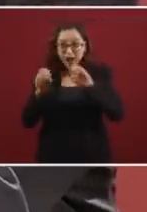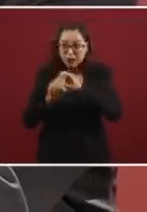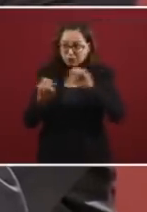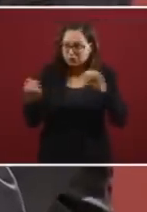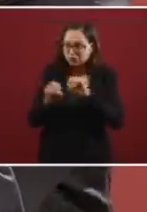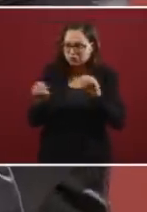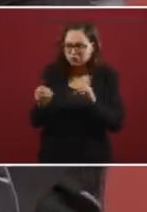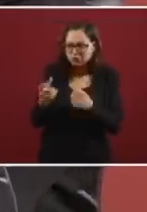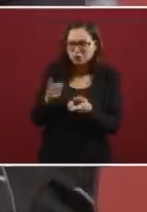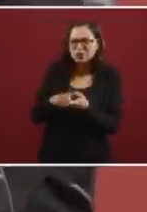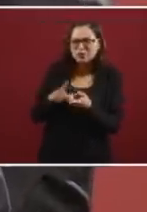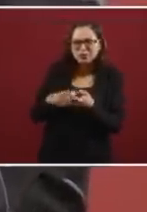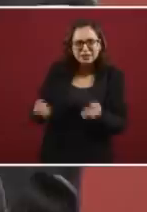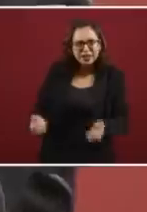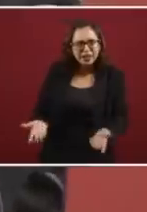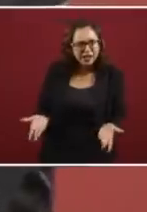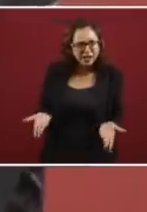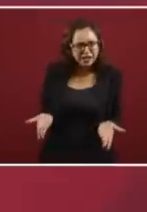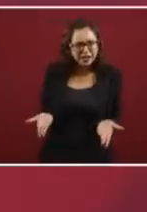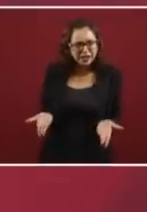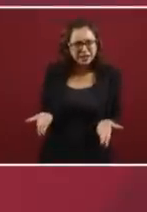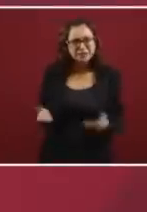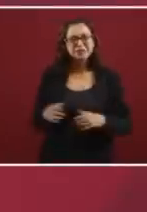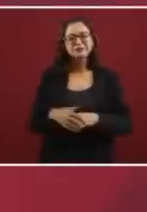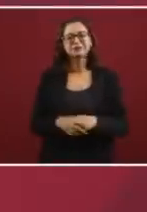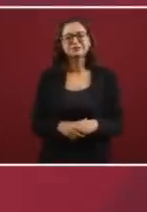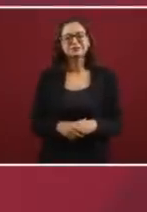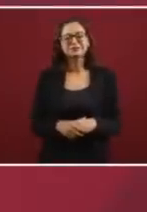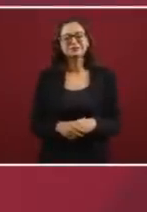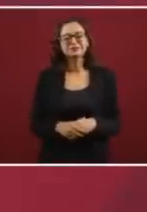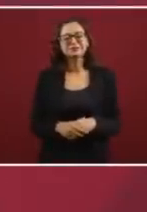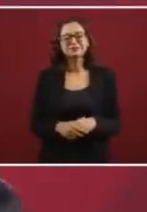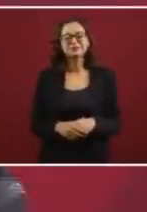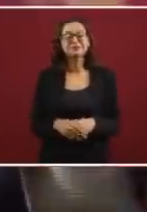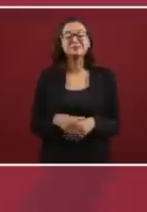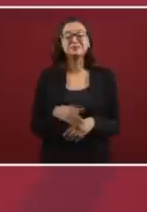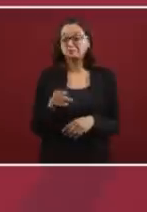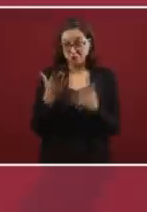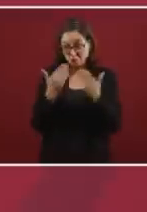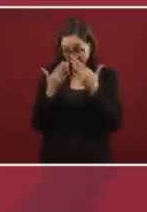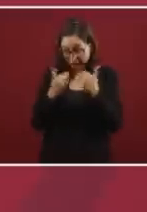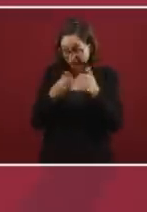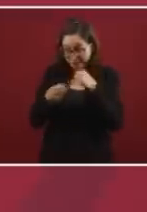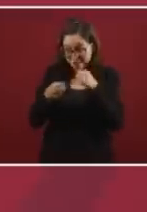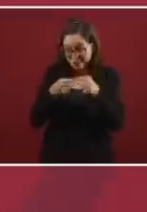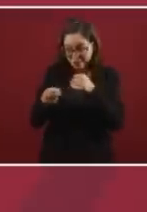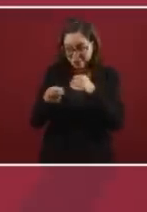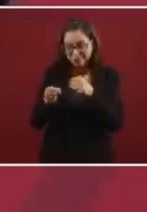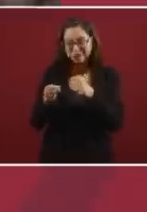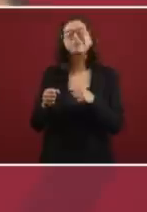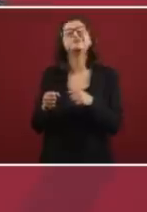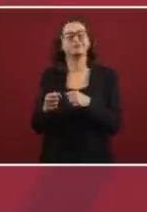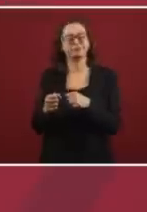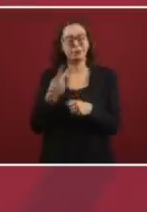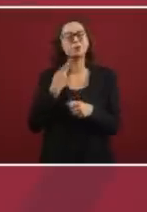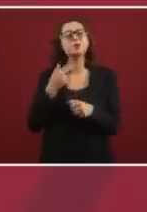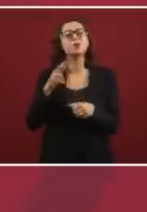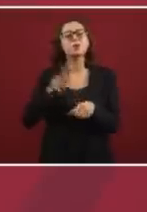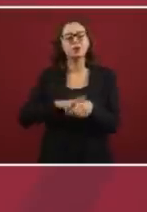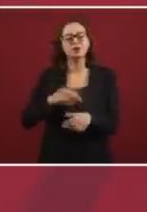bueno todavía la procuradora fiscal envía el expediente